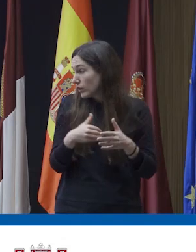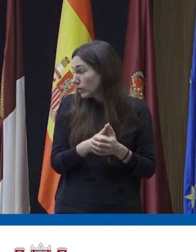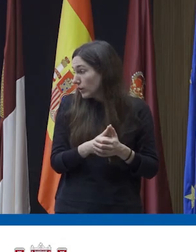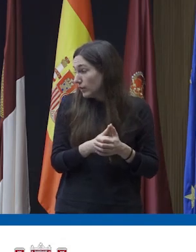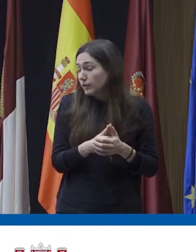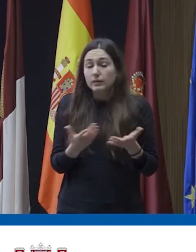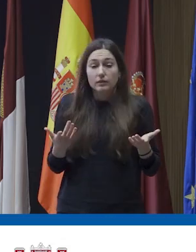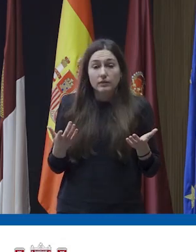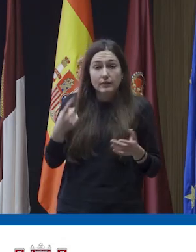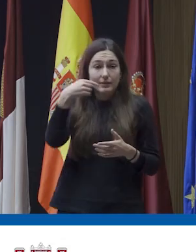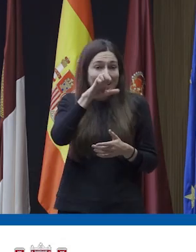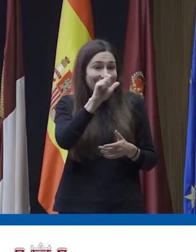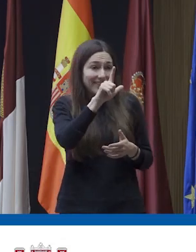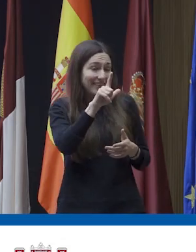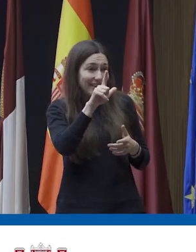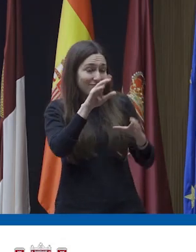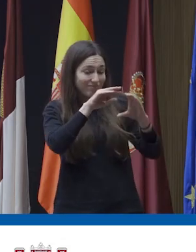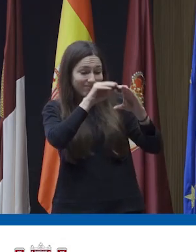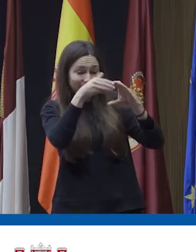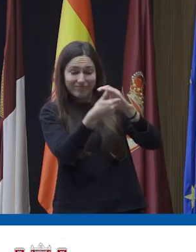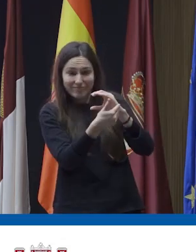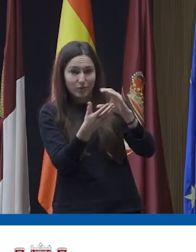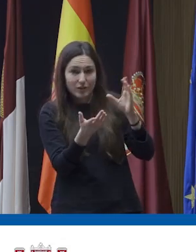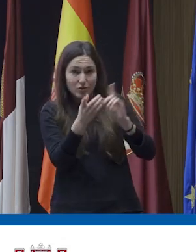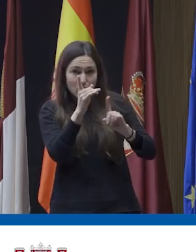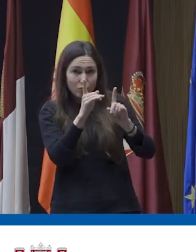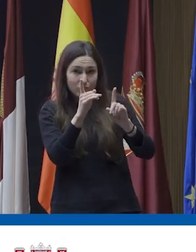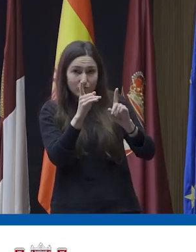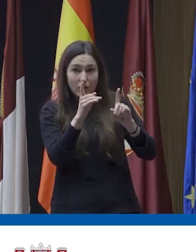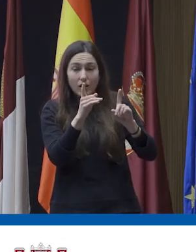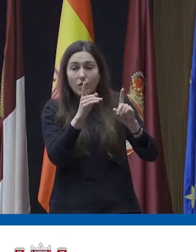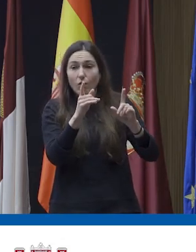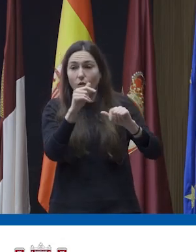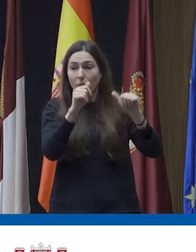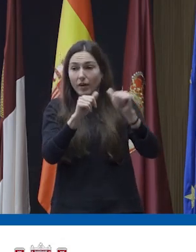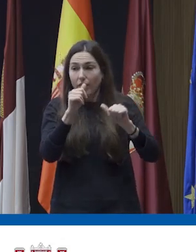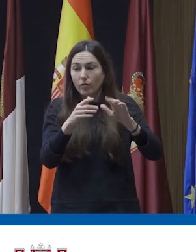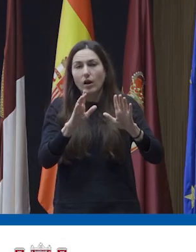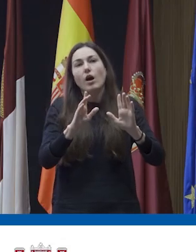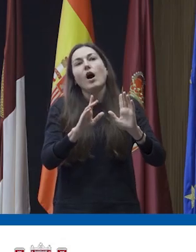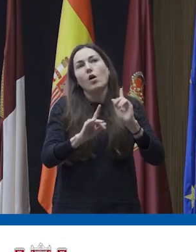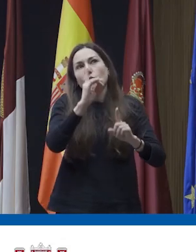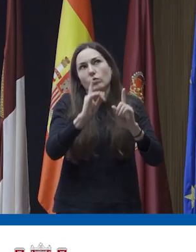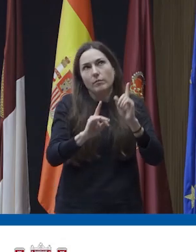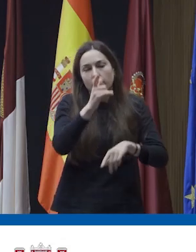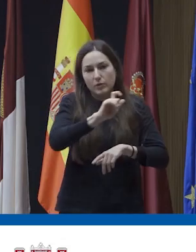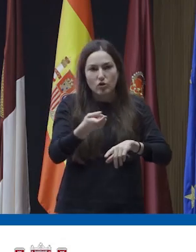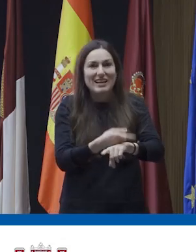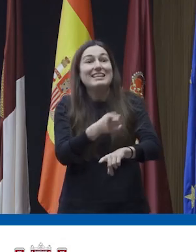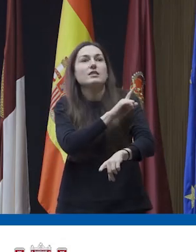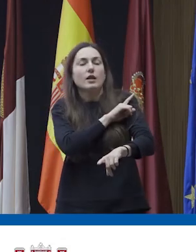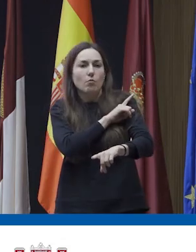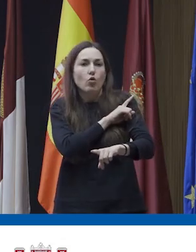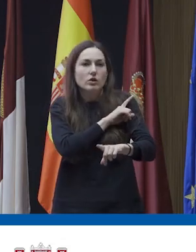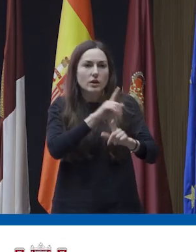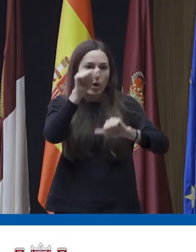las gafas. Salvo casos extremos que tiene la gente que tiene una incapacidad, hay casos extremos en los que la gente se hace cirugía y se come lo que es la mosca, entre